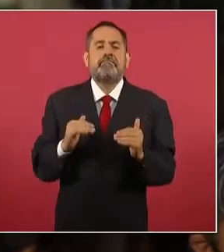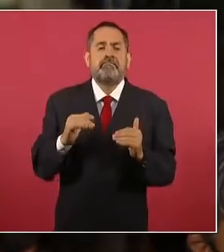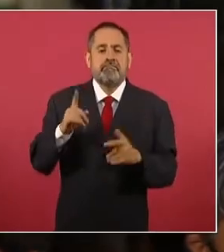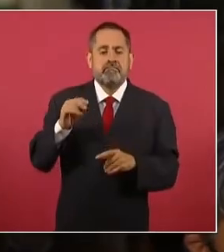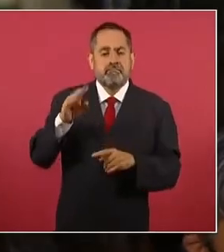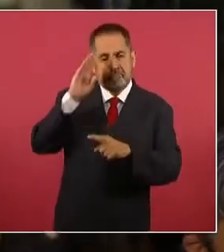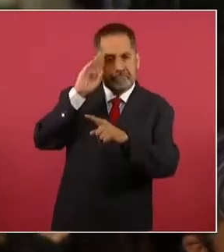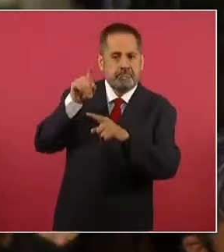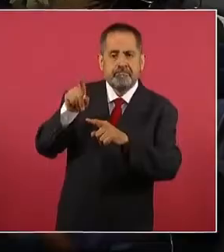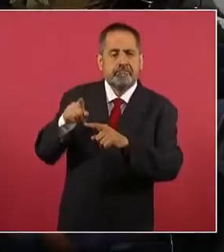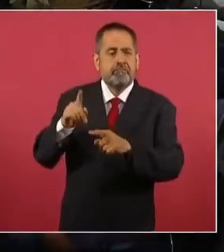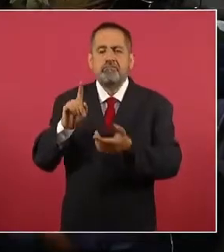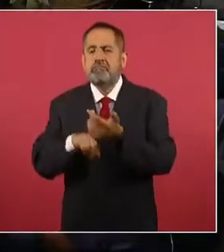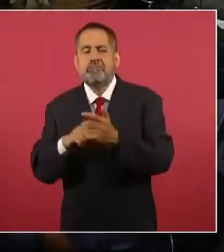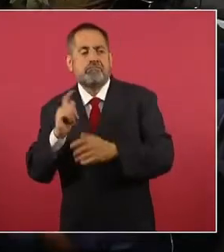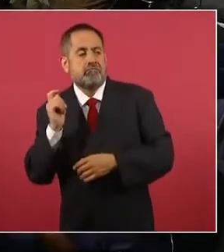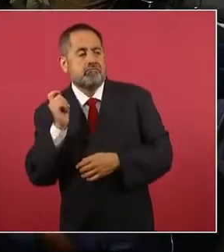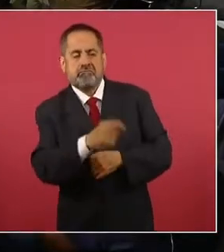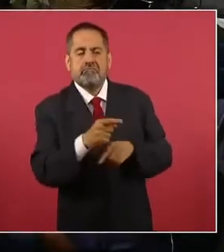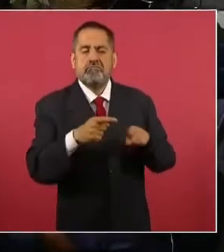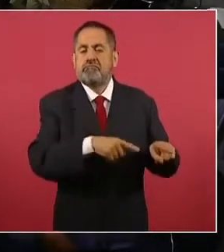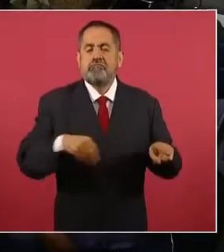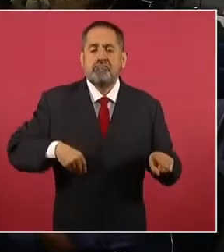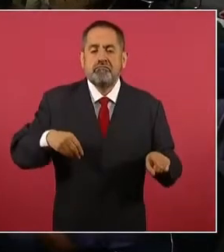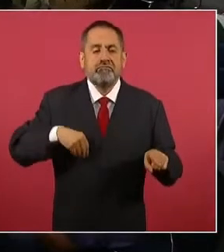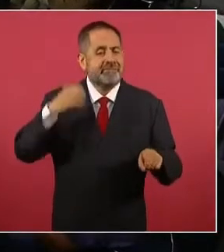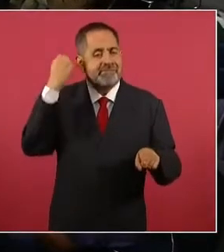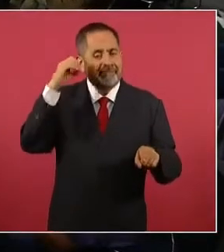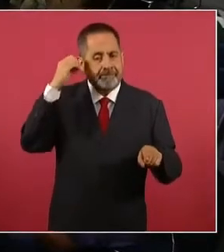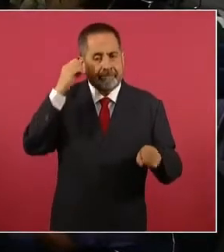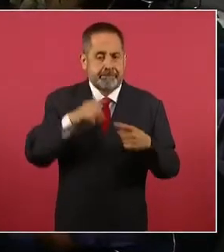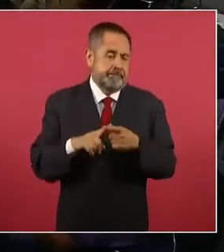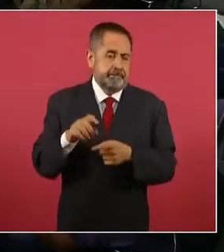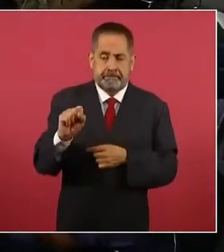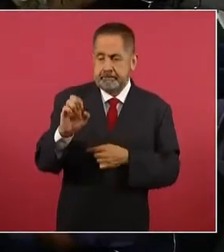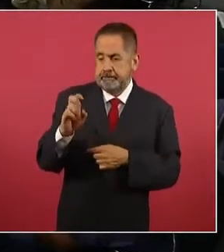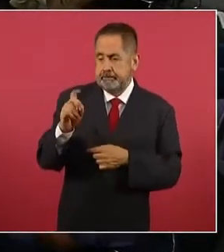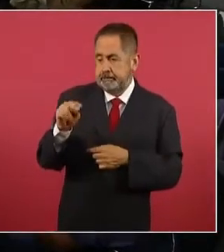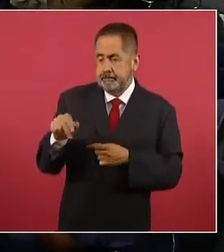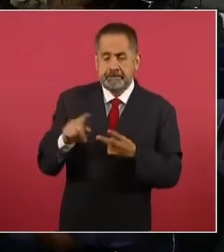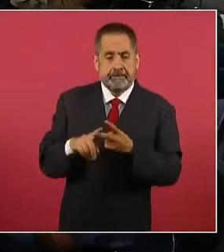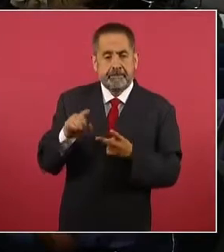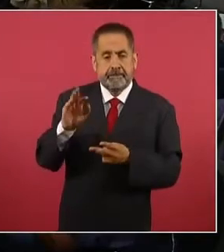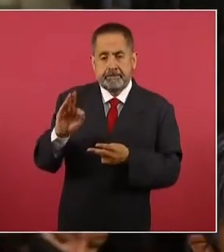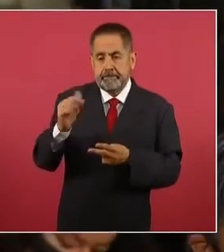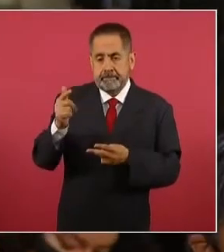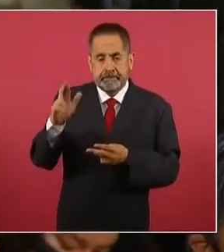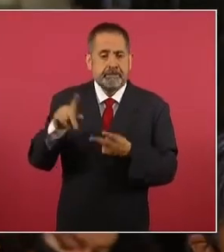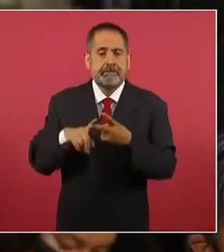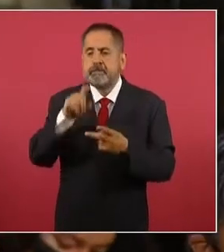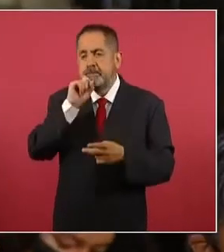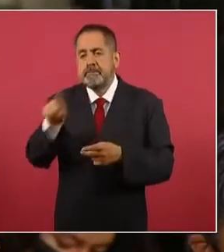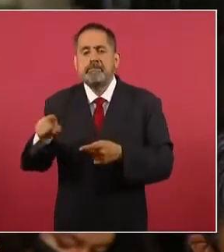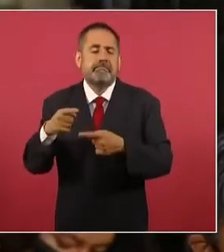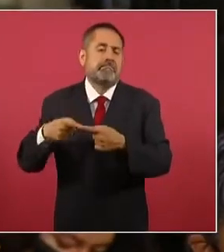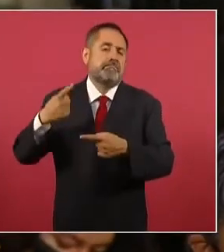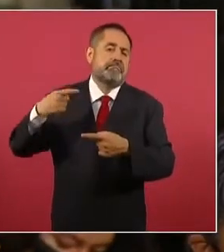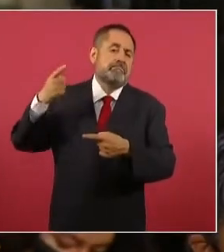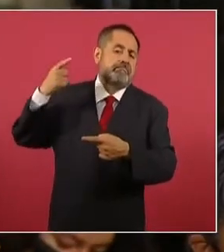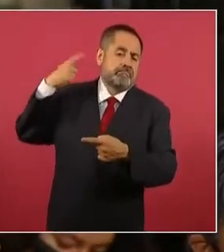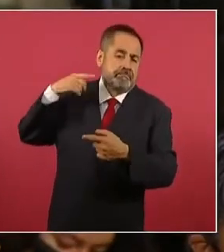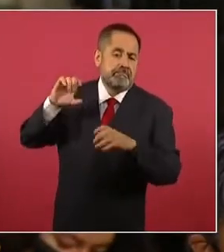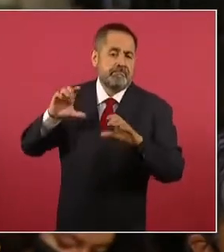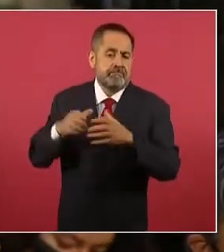Estado de Oaxaca. Esta posición tanto de la Sedena como de la Fiscalía pues data de los sexenios anteriores, que en